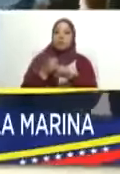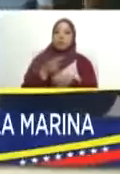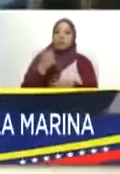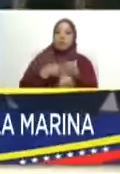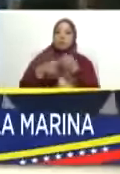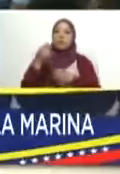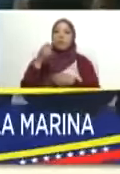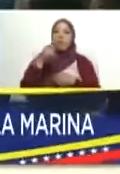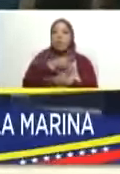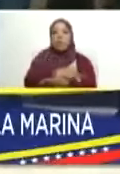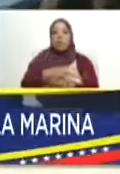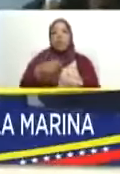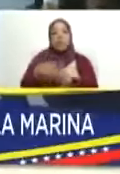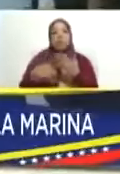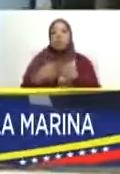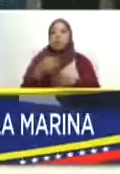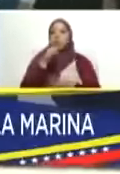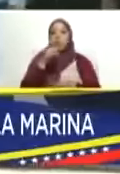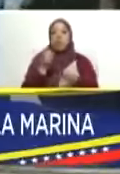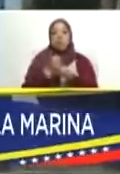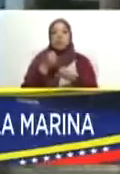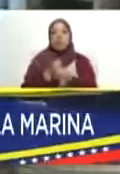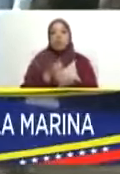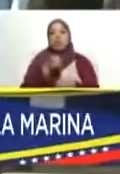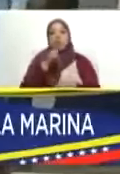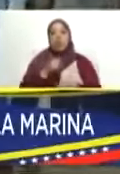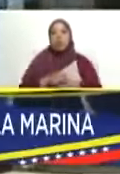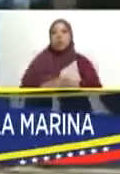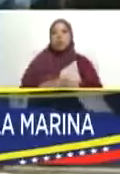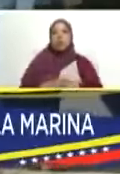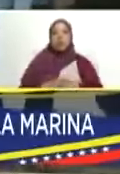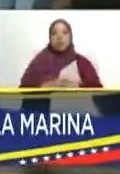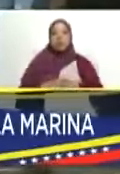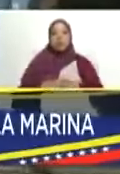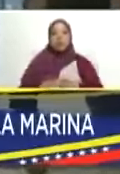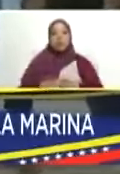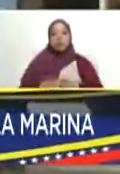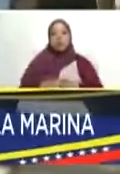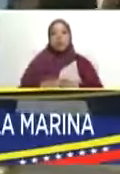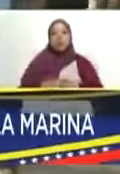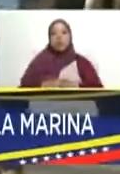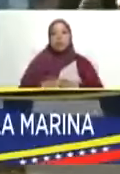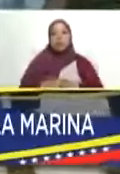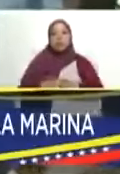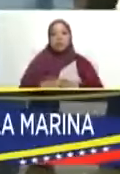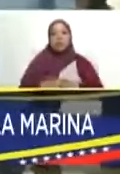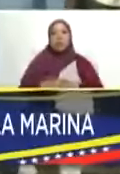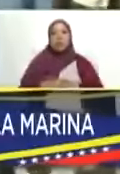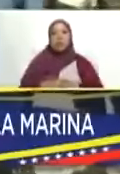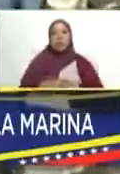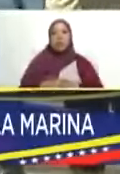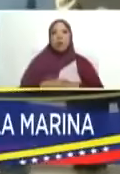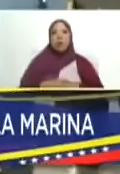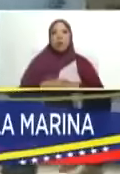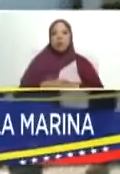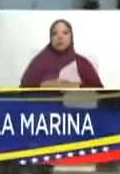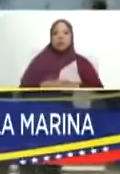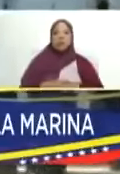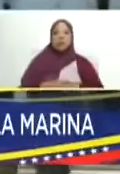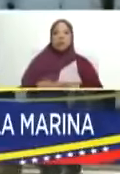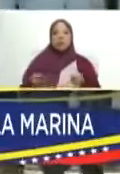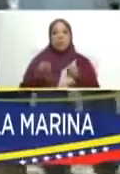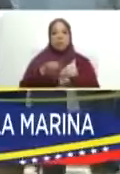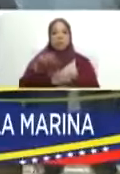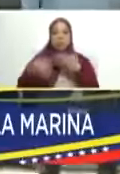un kilómetro de mural dedicado al Bicentenario de la Armada en cerámica, pero además hay varios medios navales, entre ellos el tanque